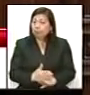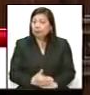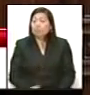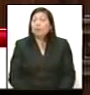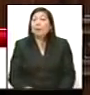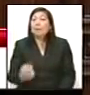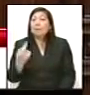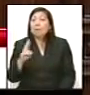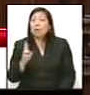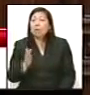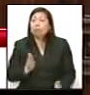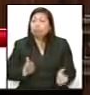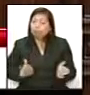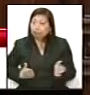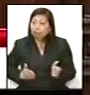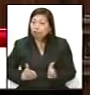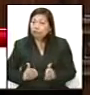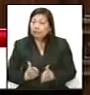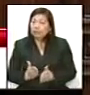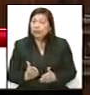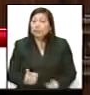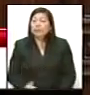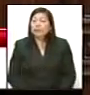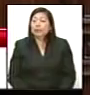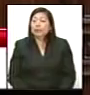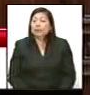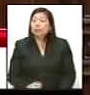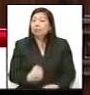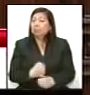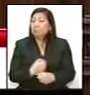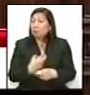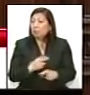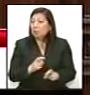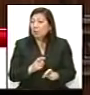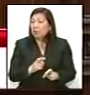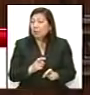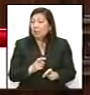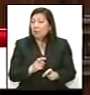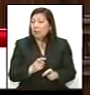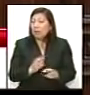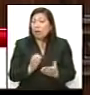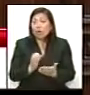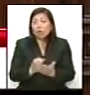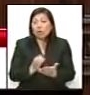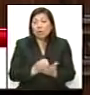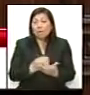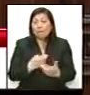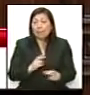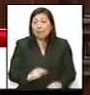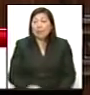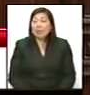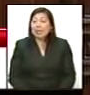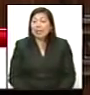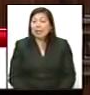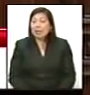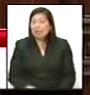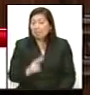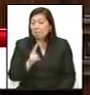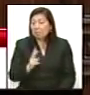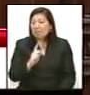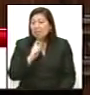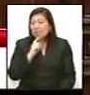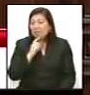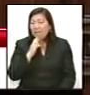por la vía de una obra pública, por la vía de la contratación pública, el Perú hubiera